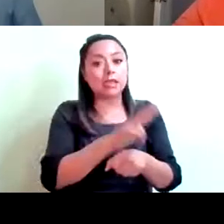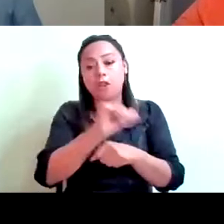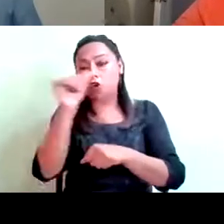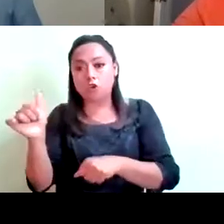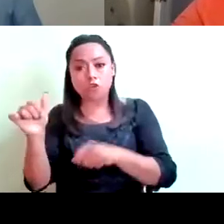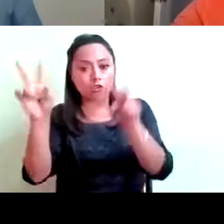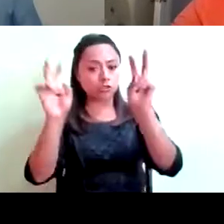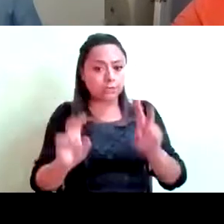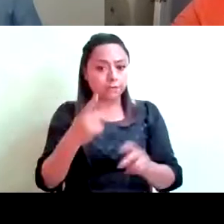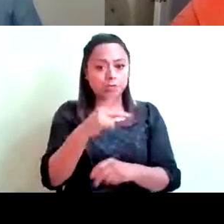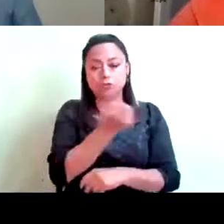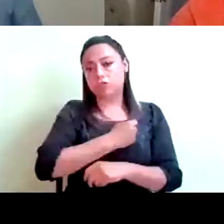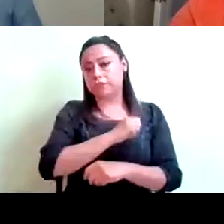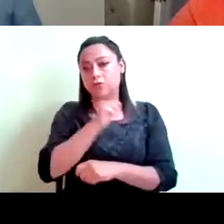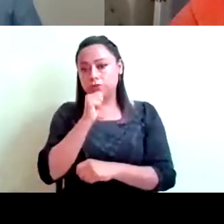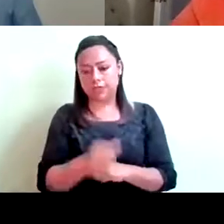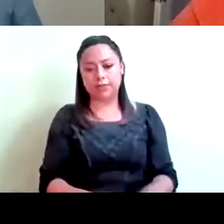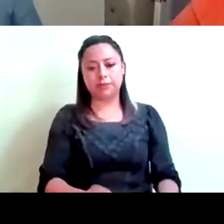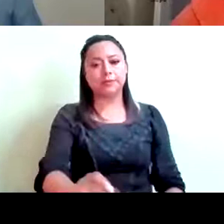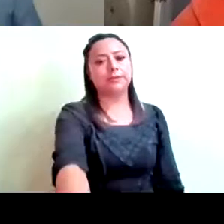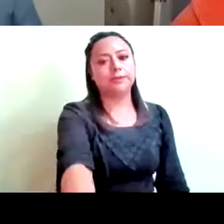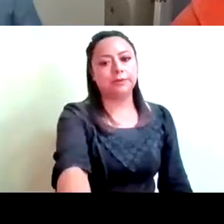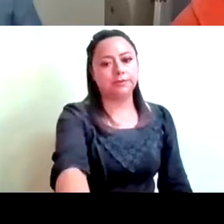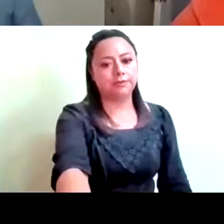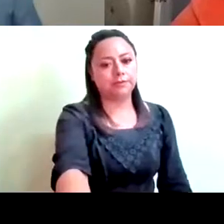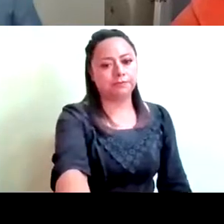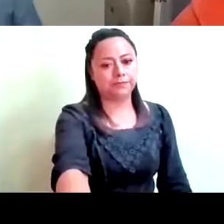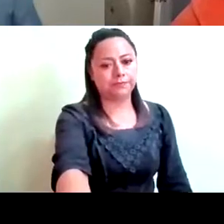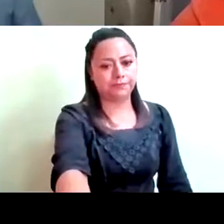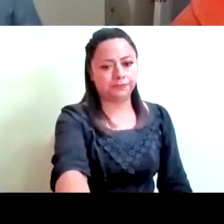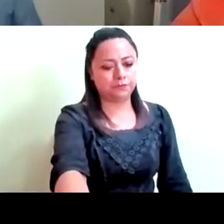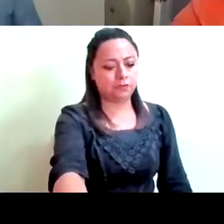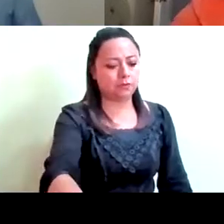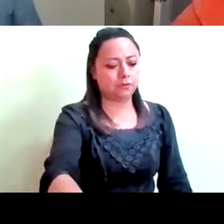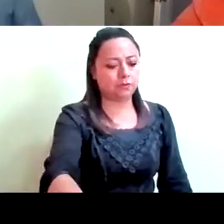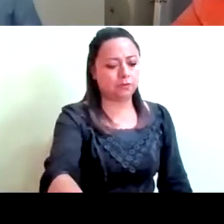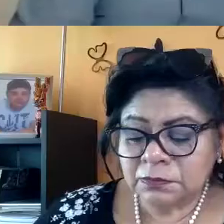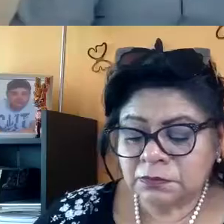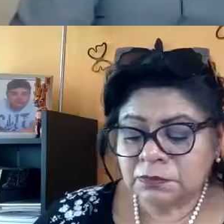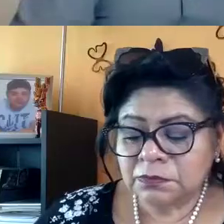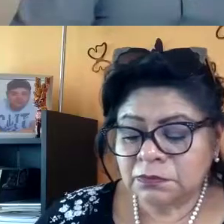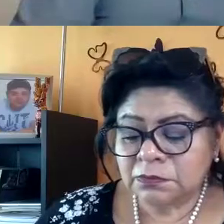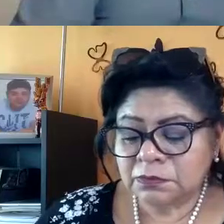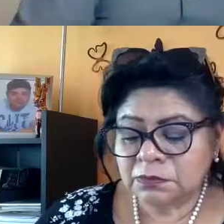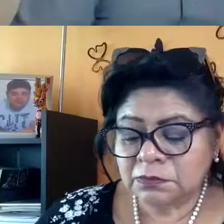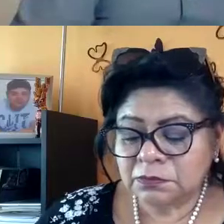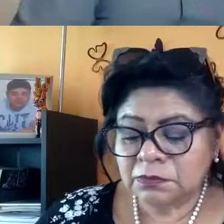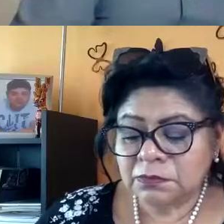presidenta. Muchísimas gracias, diputada Clave. Vuelvo a preguntarle a las diputadas y diputados,